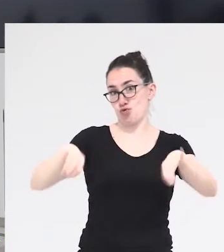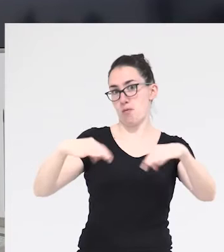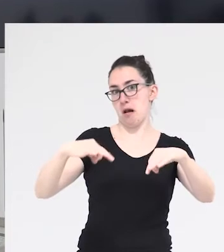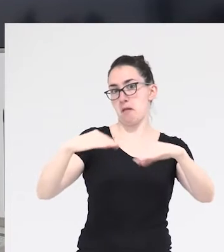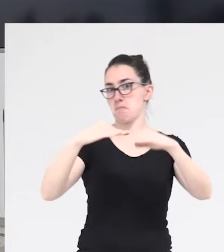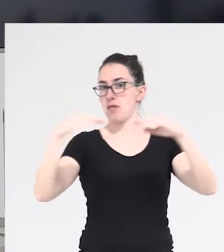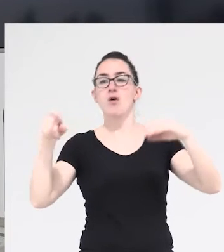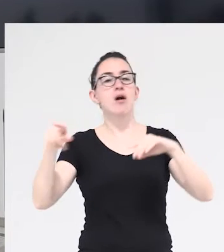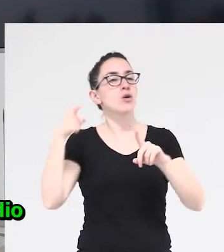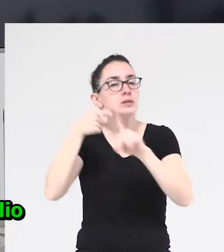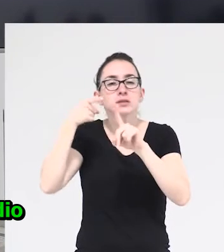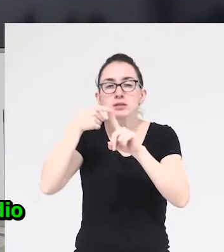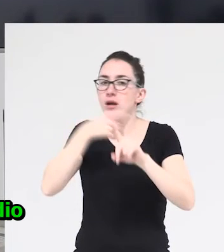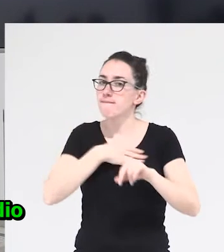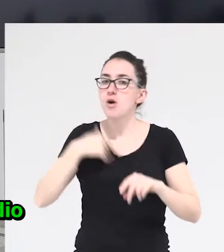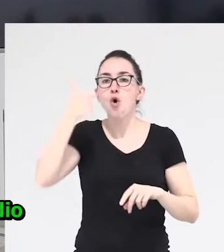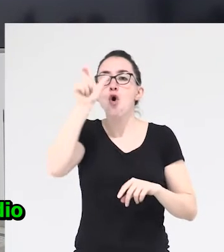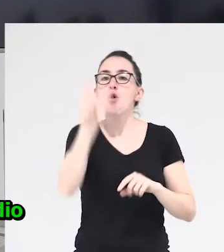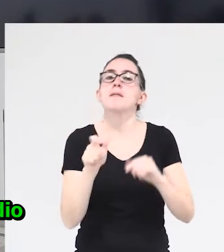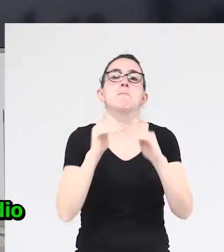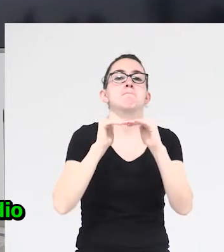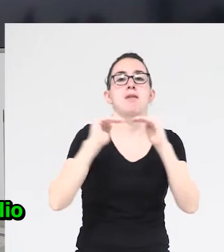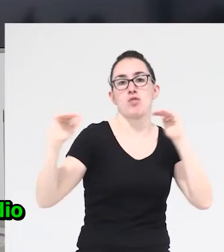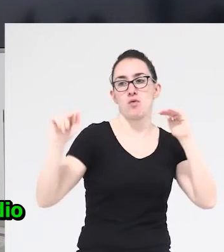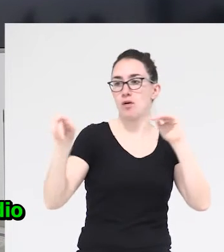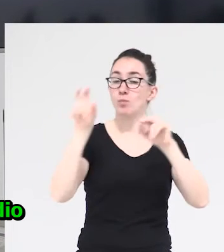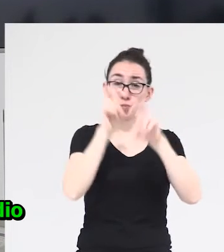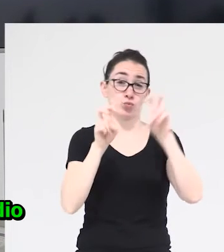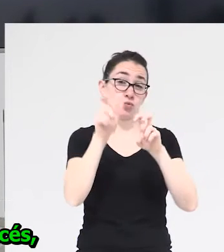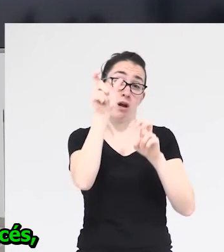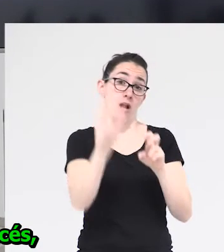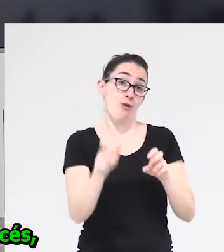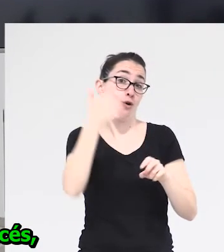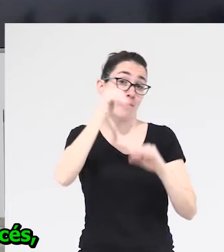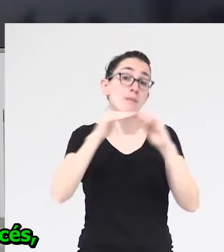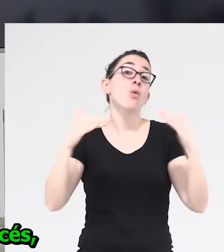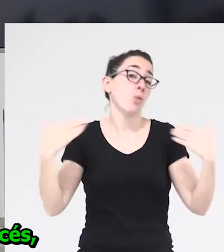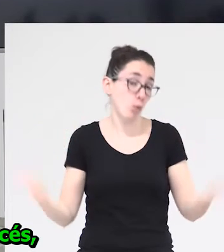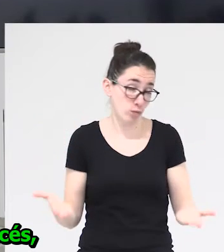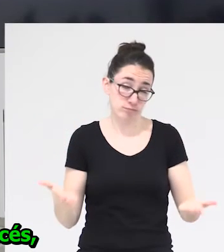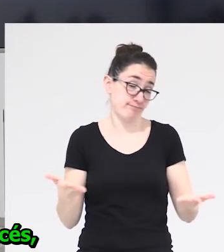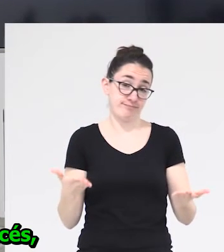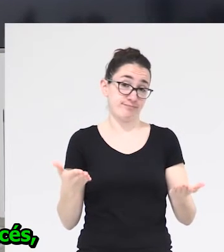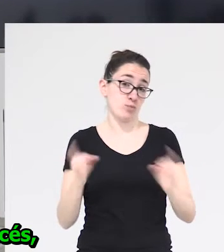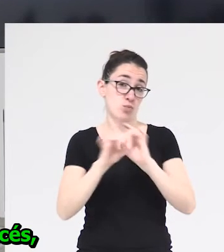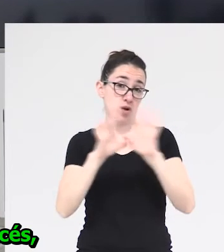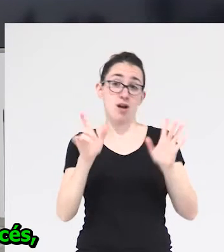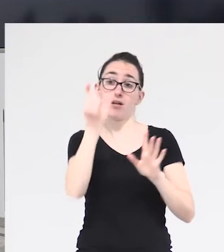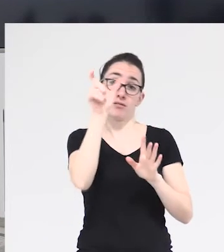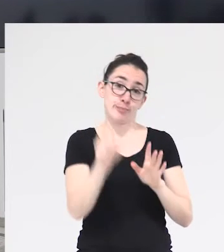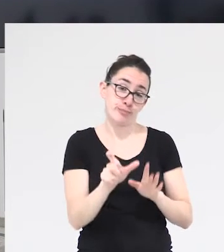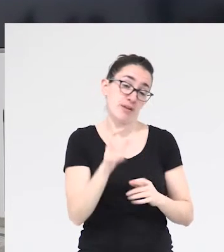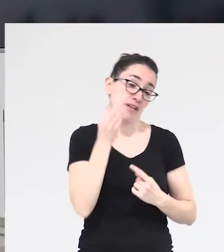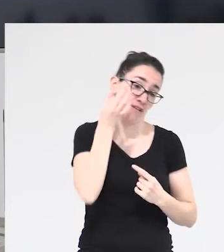con encontrar el hombre medio. Por supuesto que ese hombre medio que él busca es un hombre, estamos hablando de un sujeto